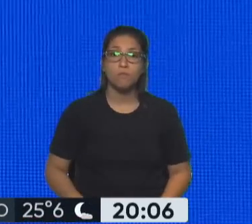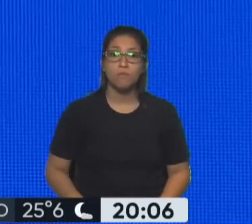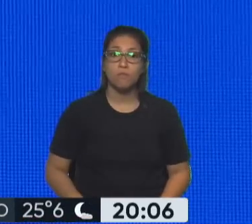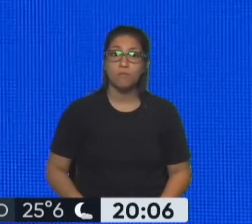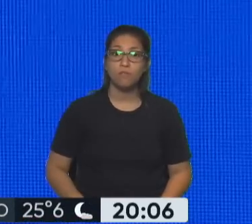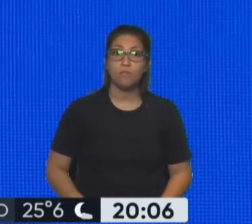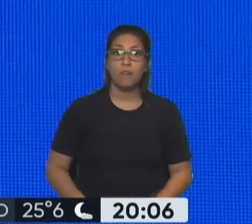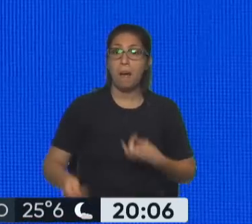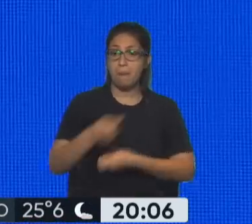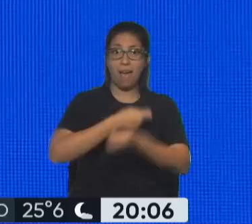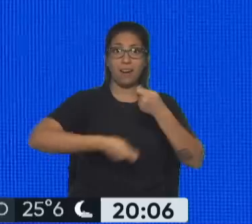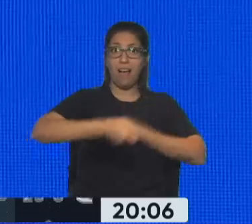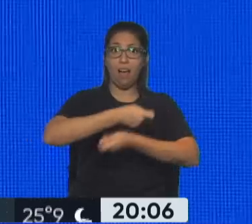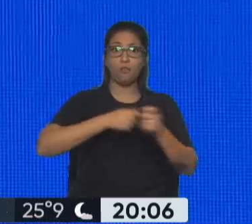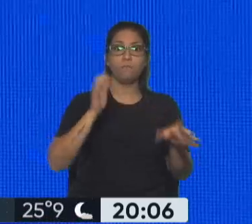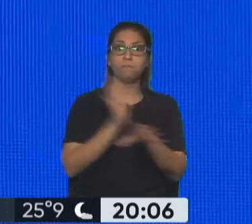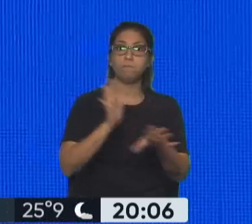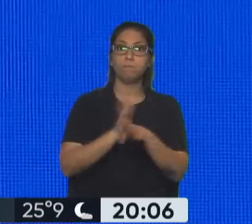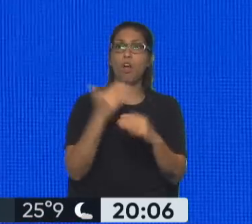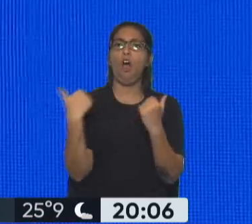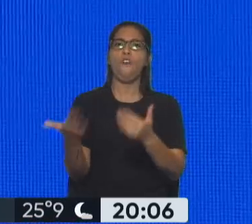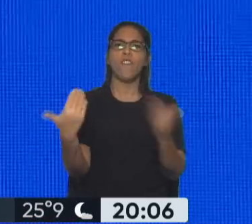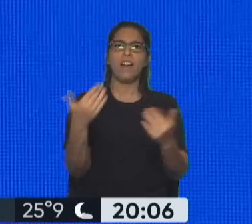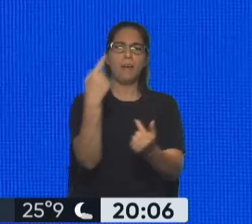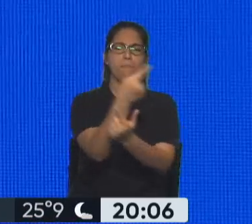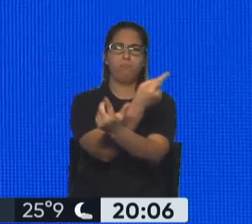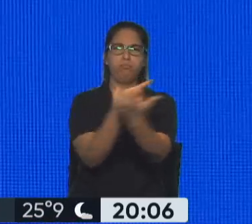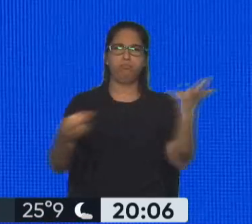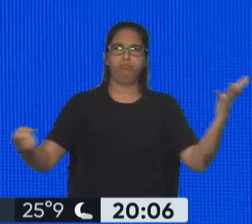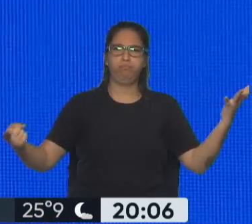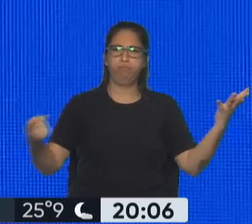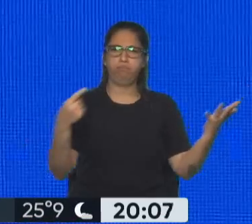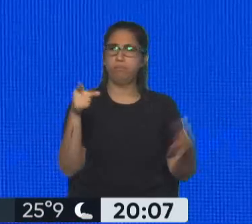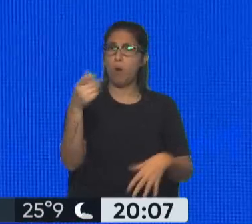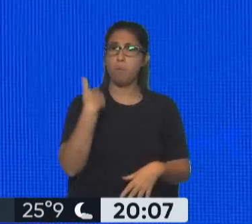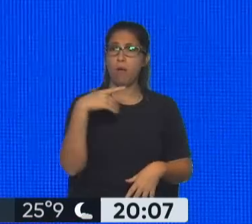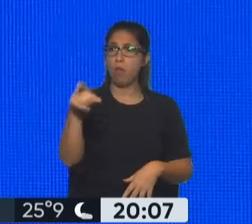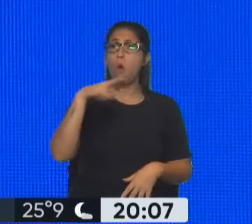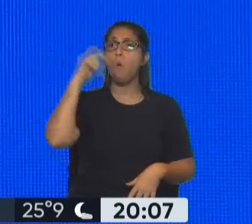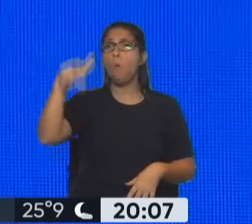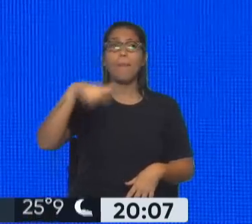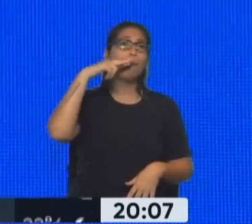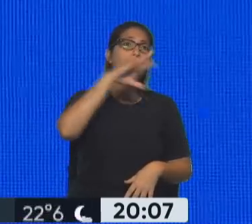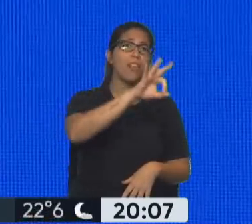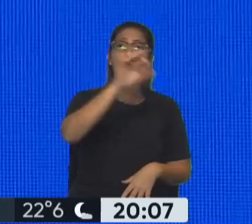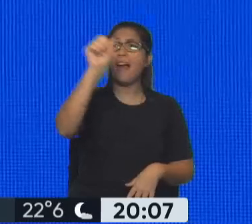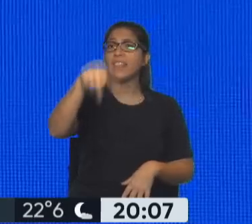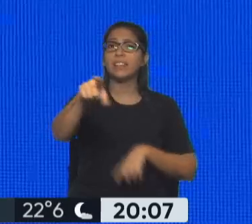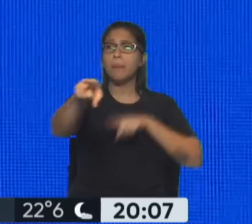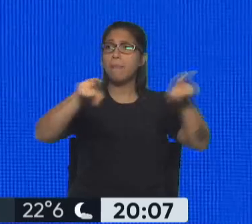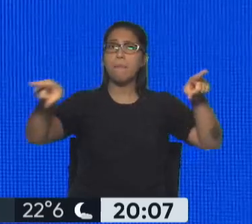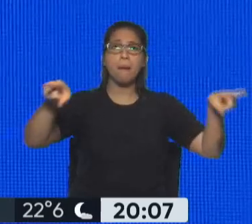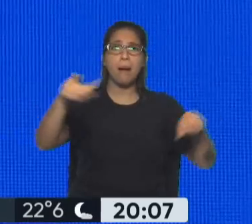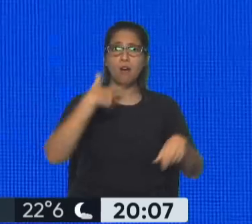muy atomizados, o sea, mucha oferta, muy diversa. Uno puede elegir Juan, Pedro, Andrés, me elijo esto, me elijo